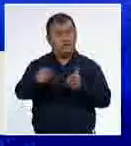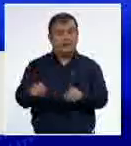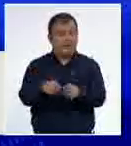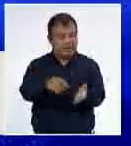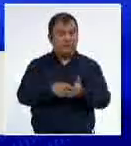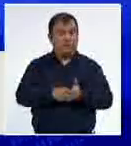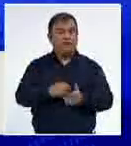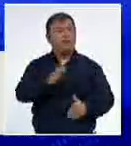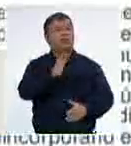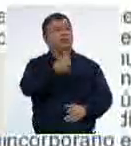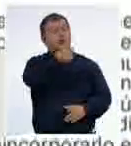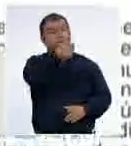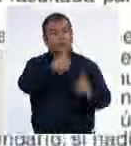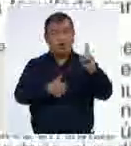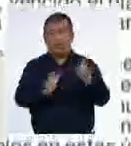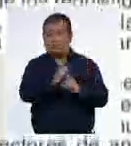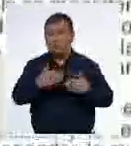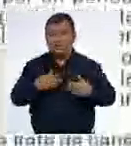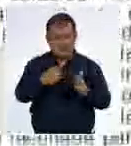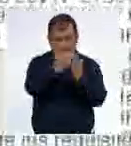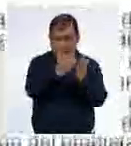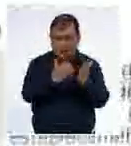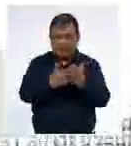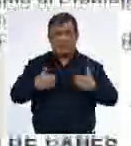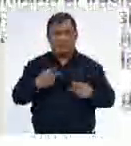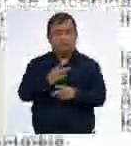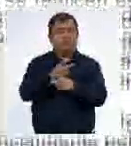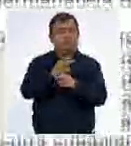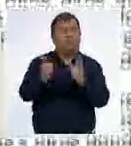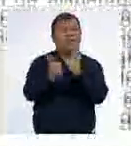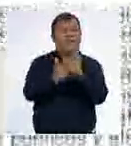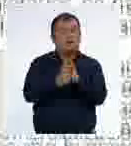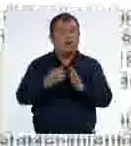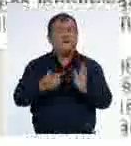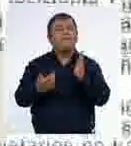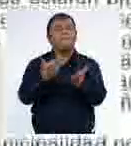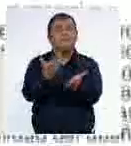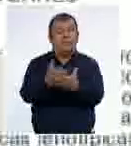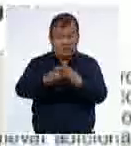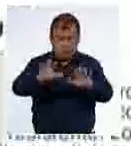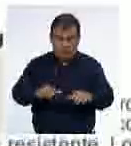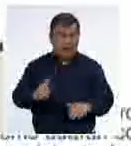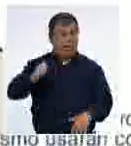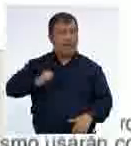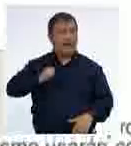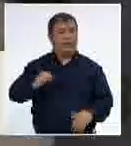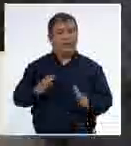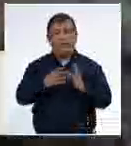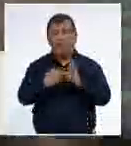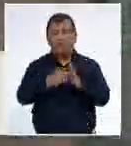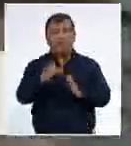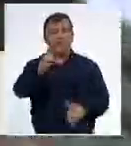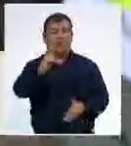que los dueños cumplan una serie de requisitos para obtener la tenencia legal del can, como presentar una solicitud al alcalde, una copia del